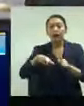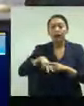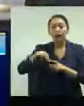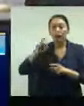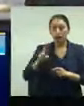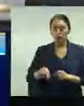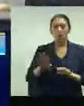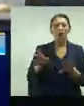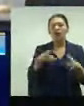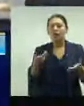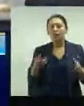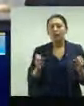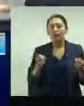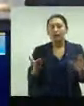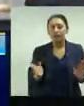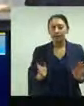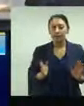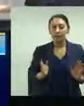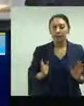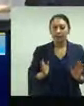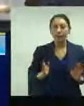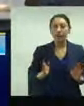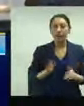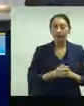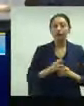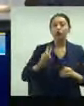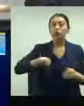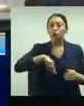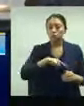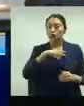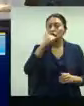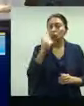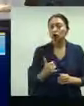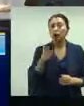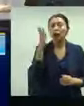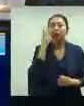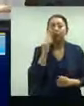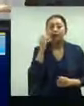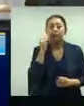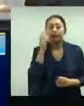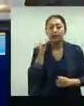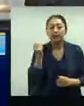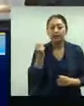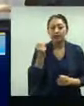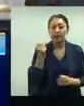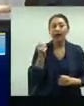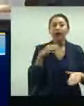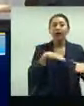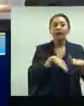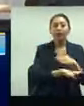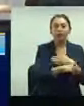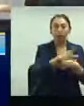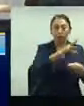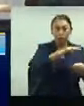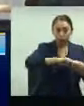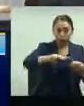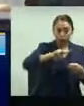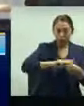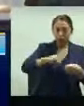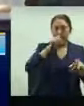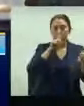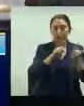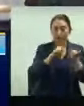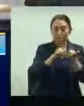es hacer esas veces, y nosotros lo hemos vivido en carne propia en nuestros municipios, lo hemos vivido en carne